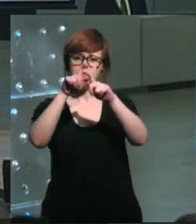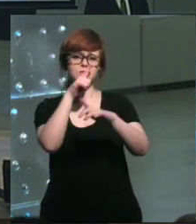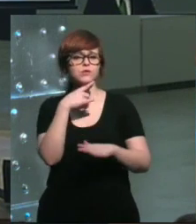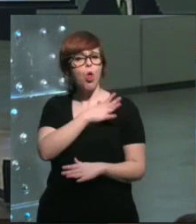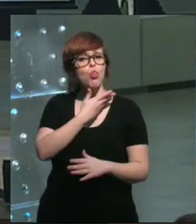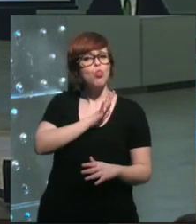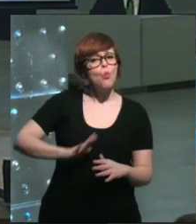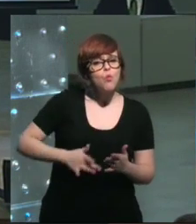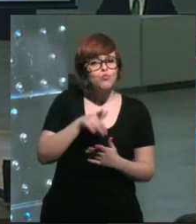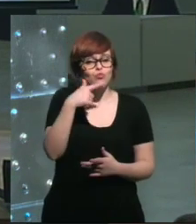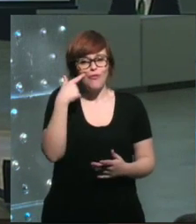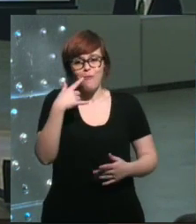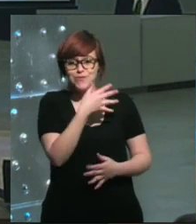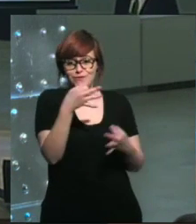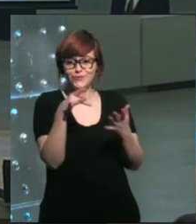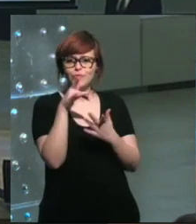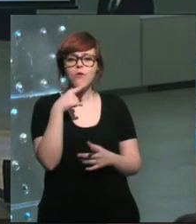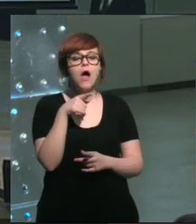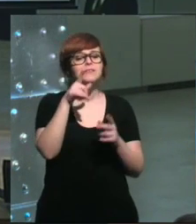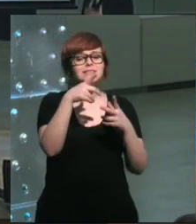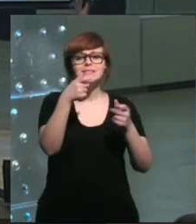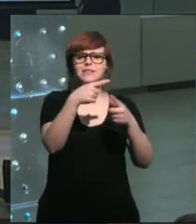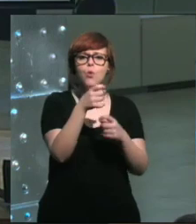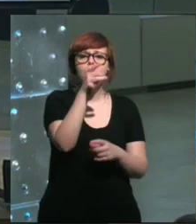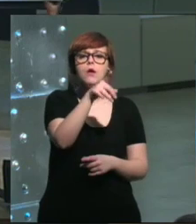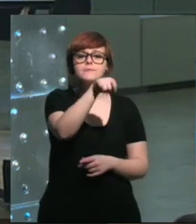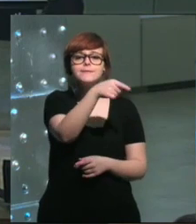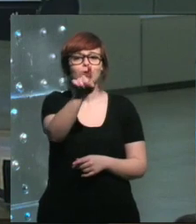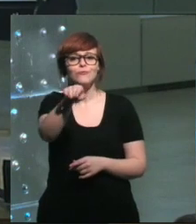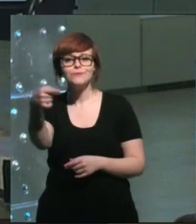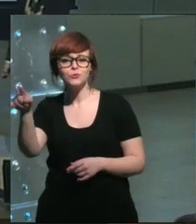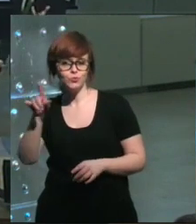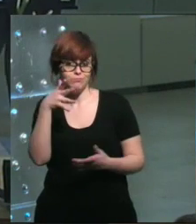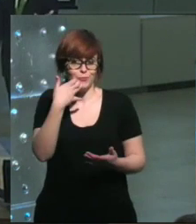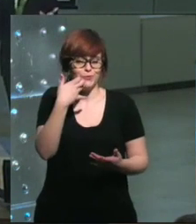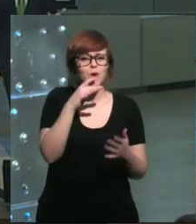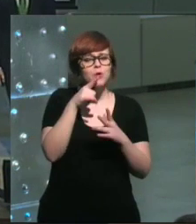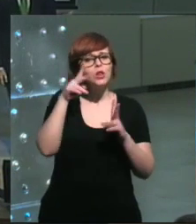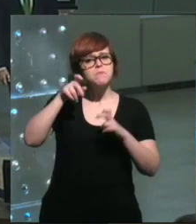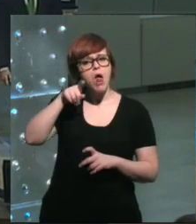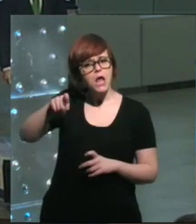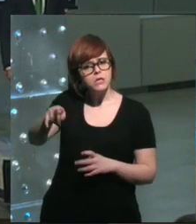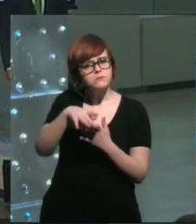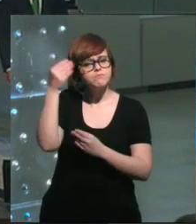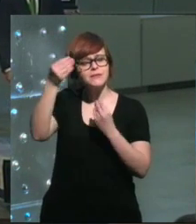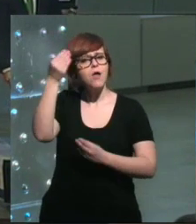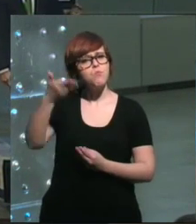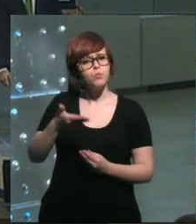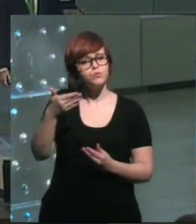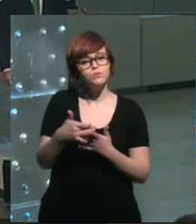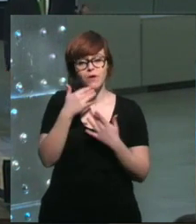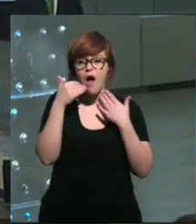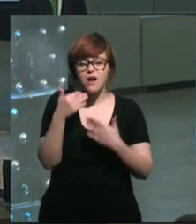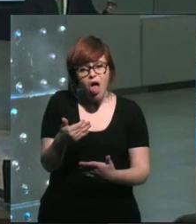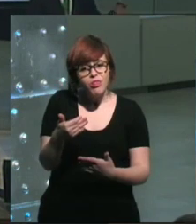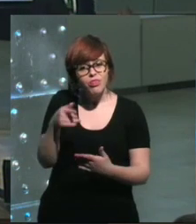seguro, pues desde luego es un negocio redondo. Y digo esto porque, teniendo la información de que para este señor el tema del cáncer era un tema importante, nos permitía adivinar